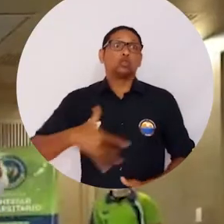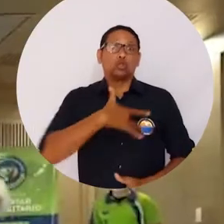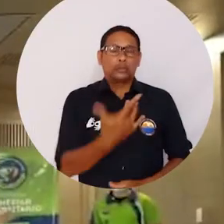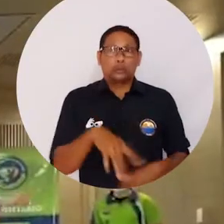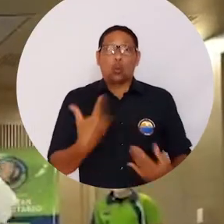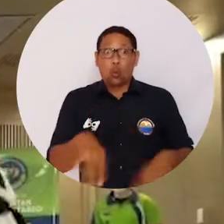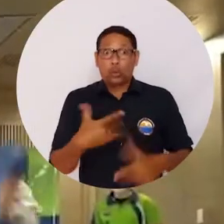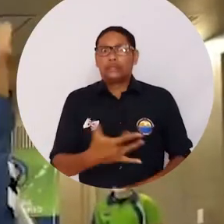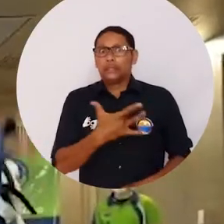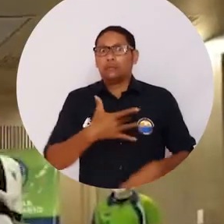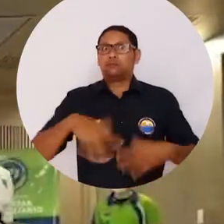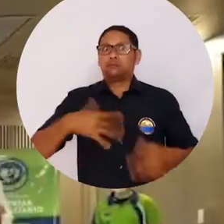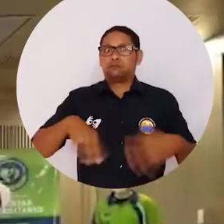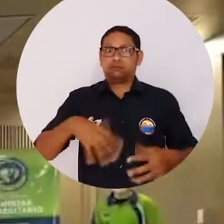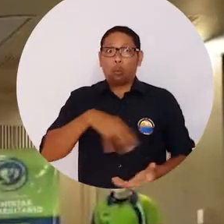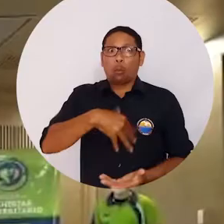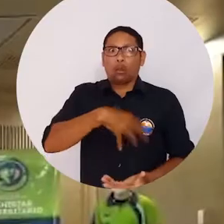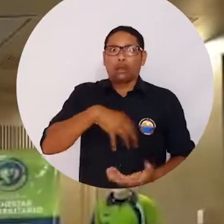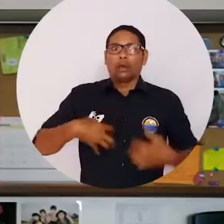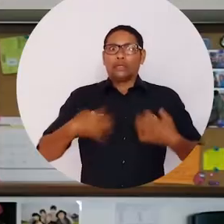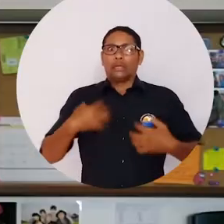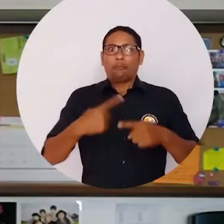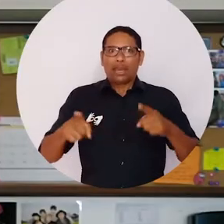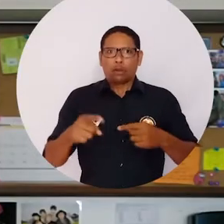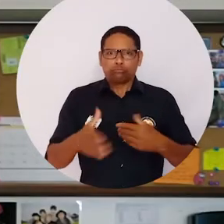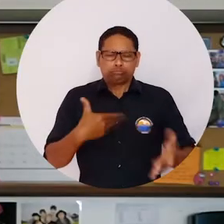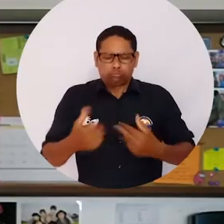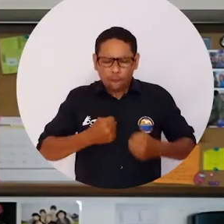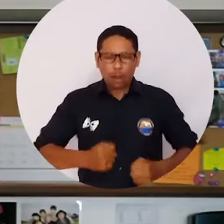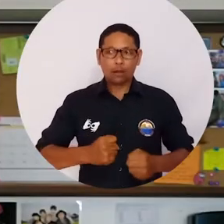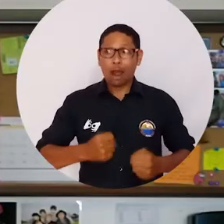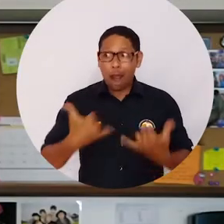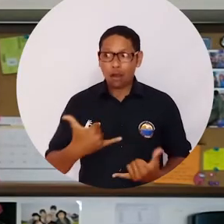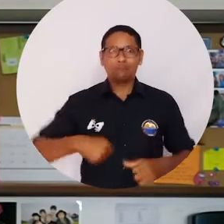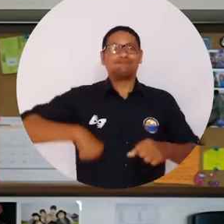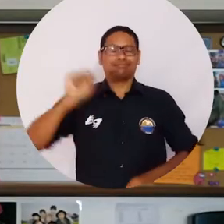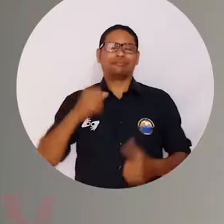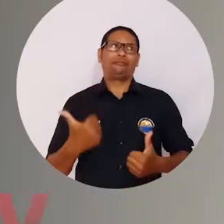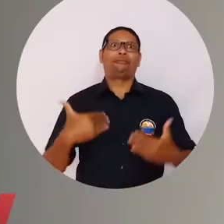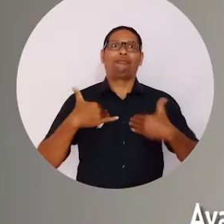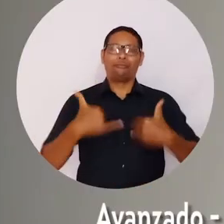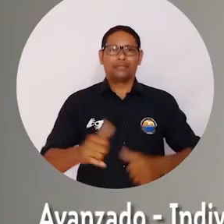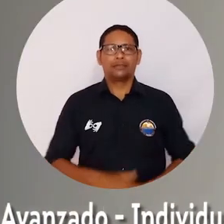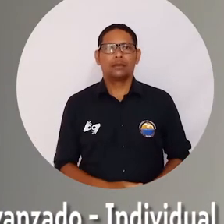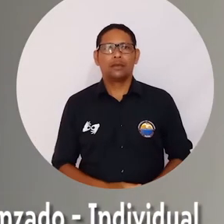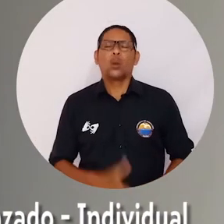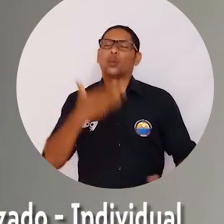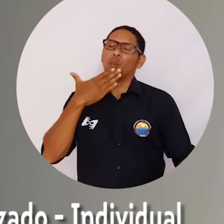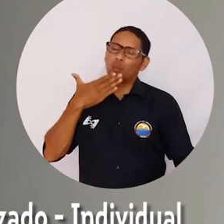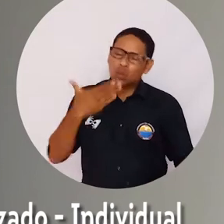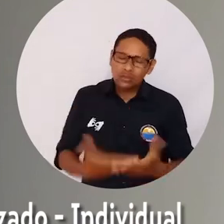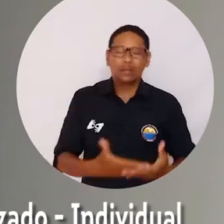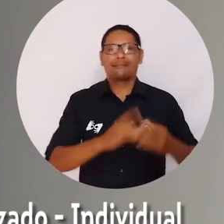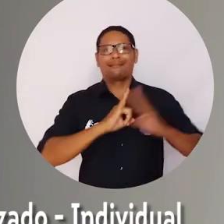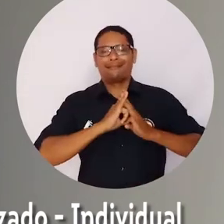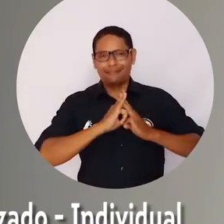la verdad estábamos bastante nerviosos, pero aún así tuvimos muy buenos resultados, estamos muy felices por esto. Le agradezco mucho a la Universidad de Magdalena, la